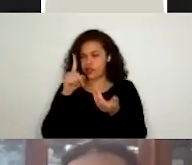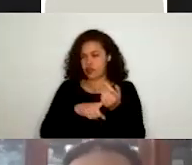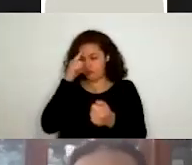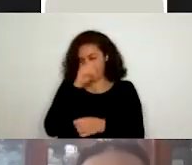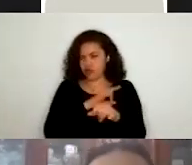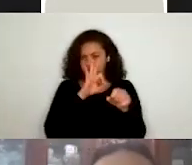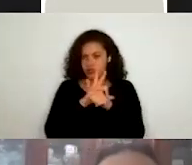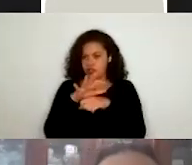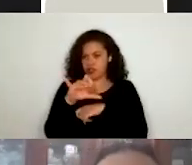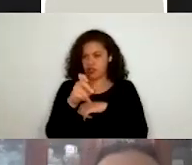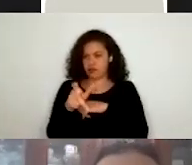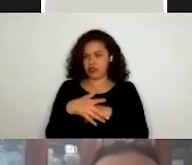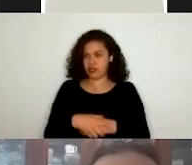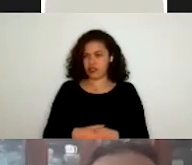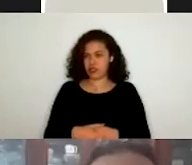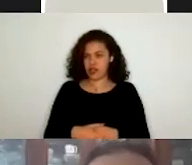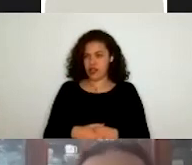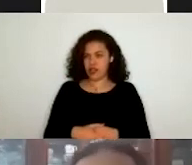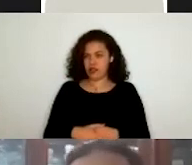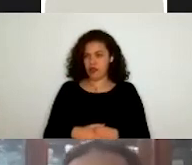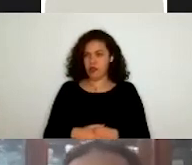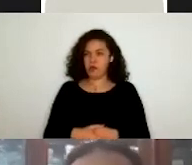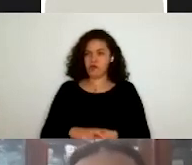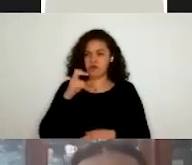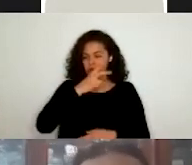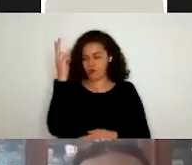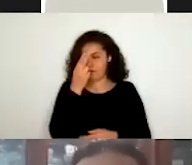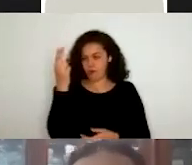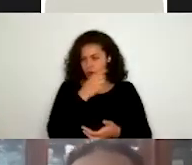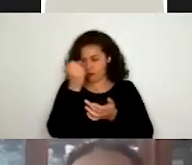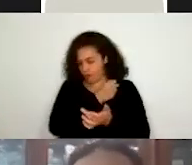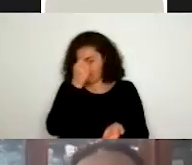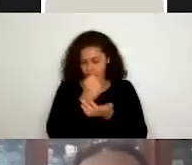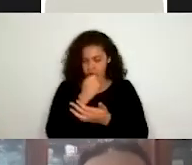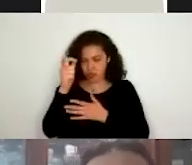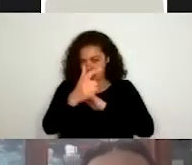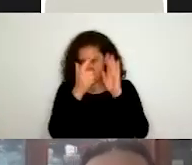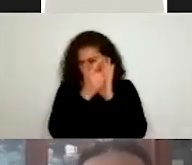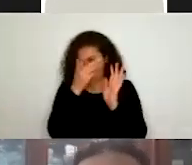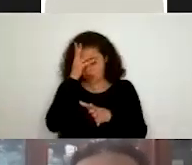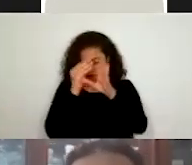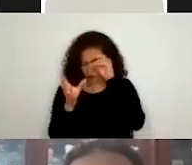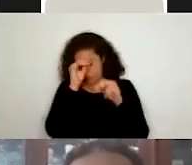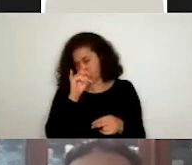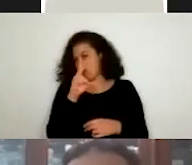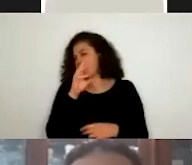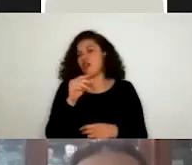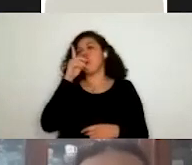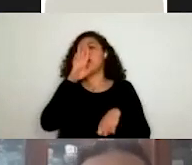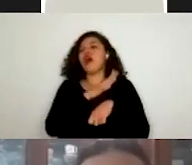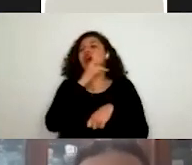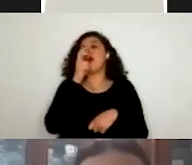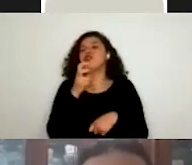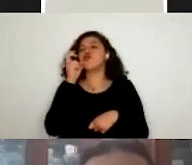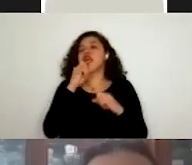es necesario que nos aprendamos así tal cual las normas y las leyes. Para eso están publicadas en Internet, para que